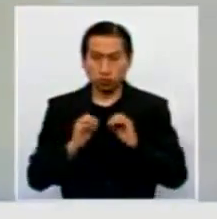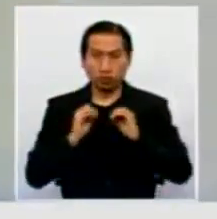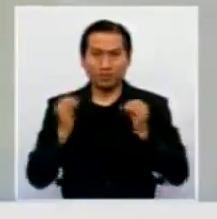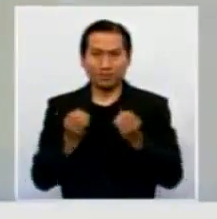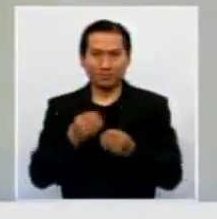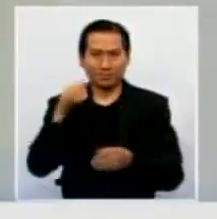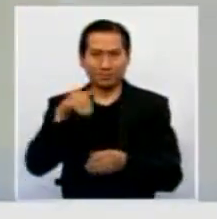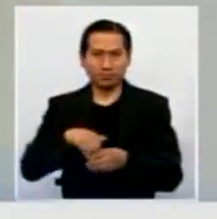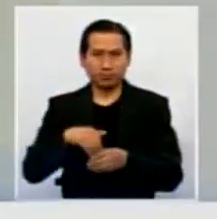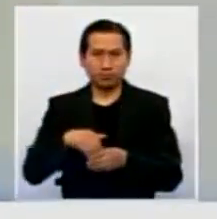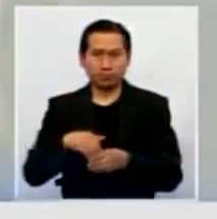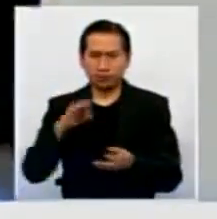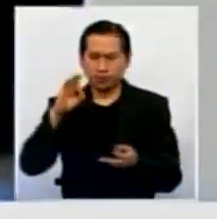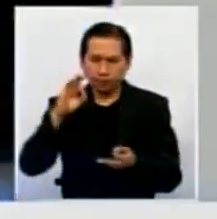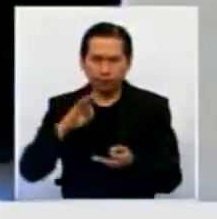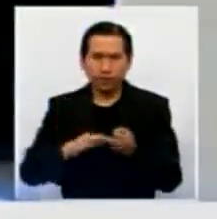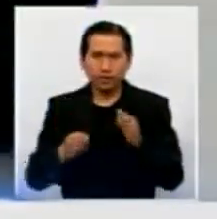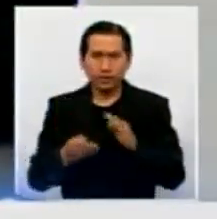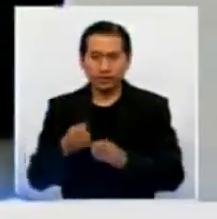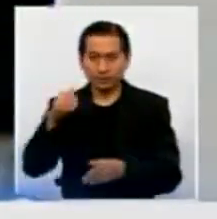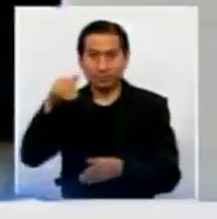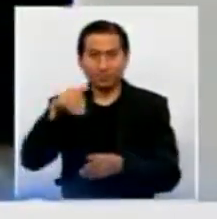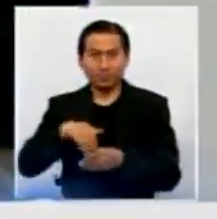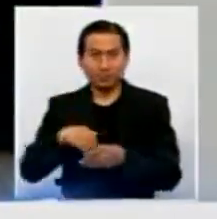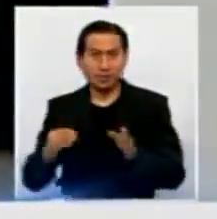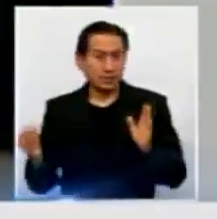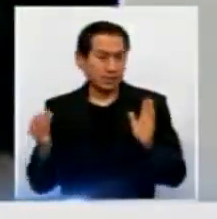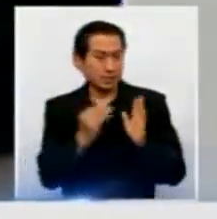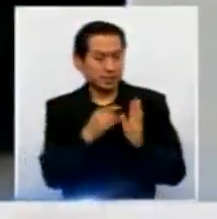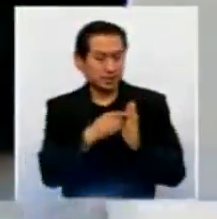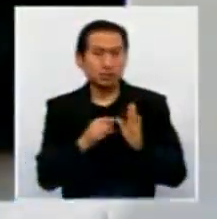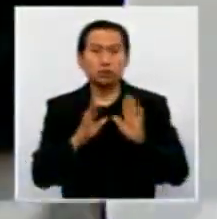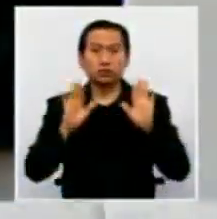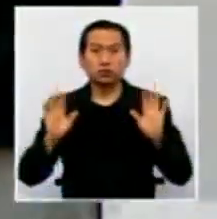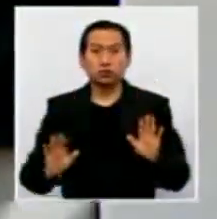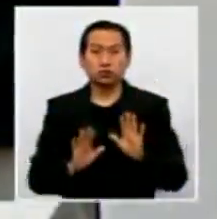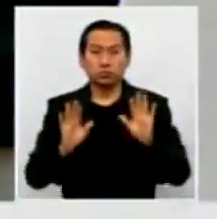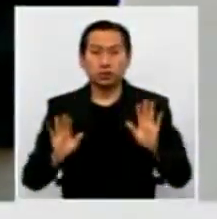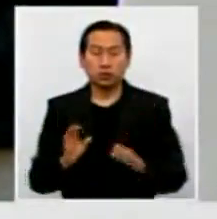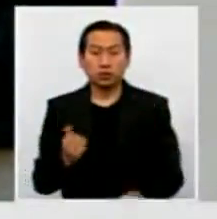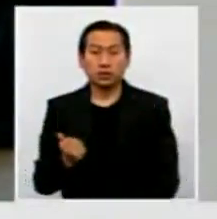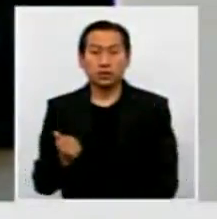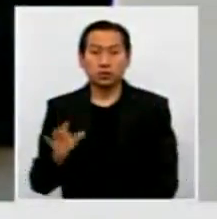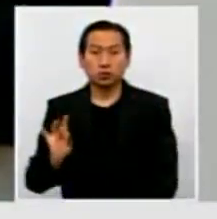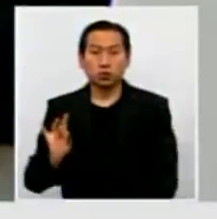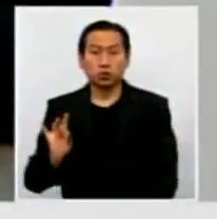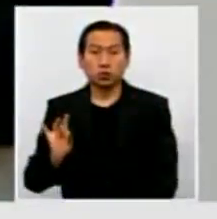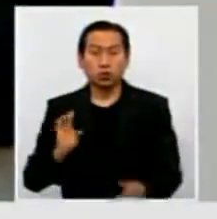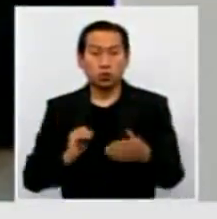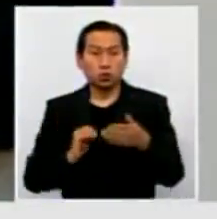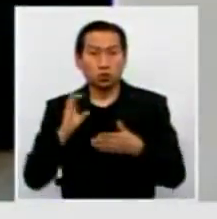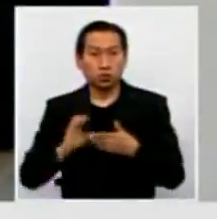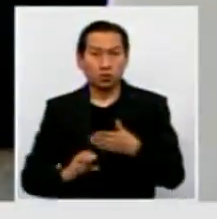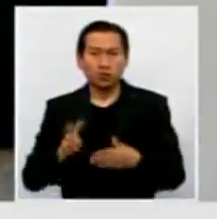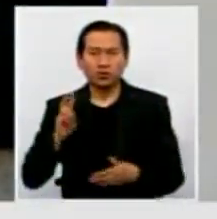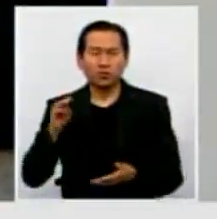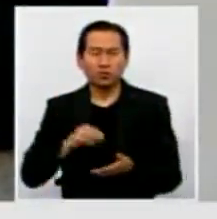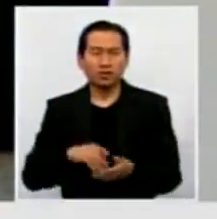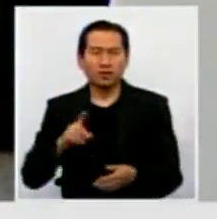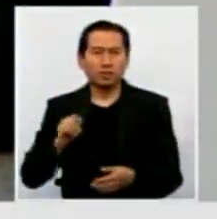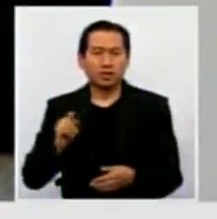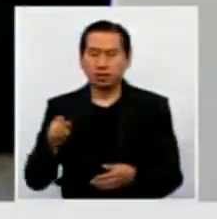fijado como fecha de elección el domingo 18 de octubre de 2020 a partir de